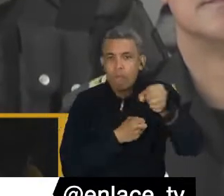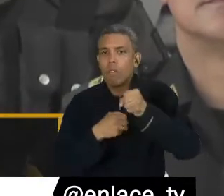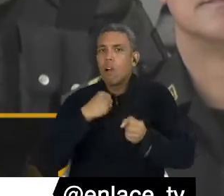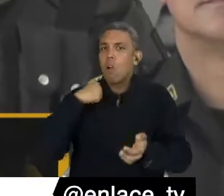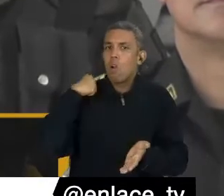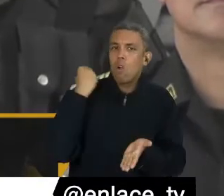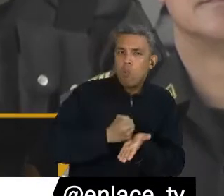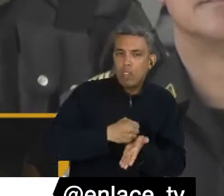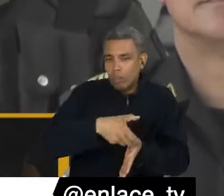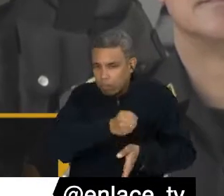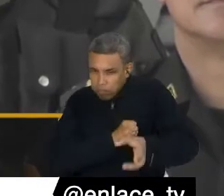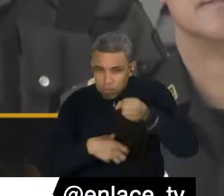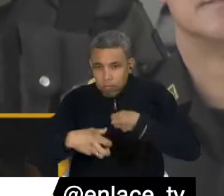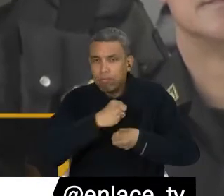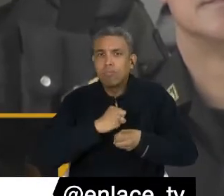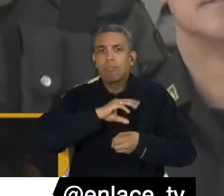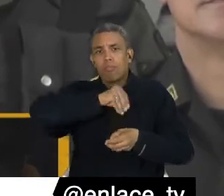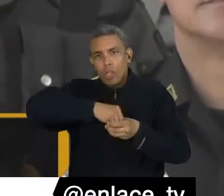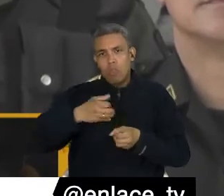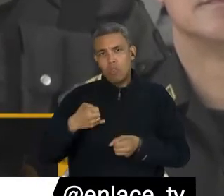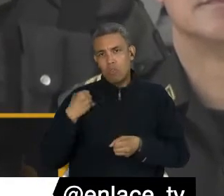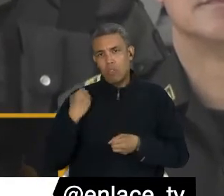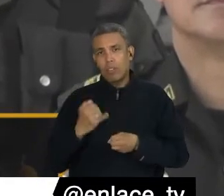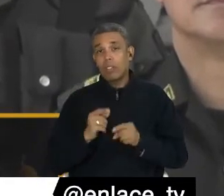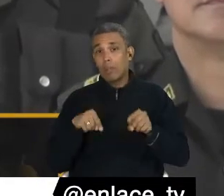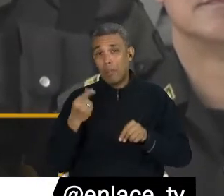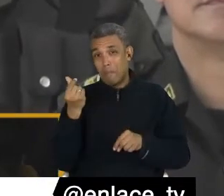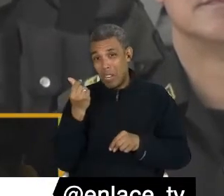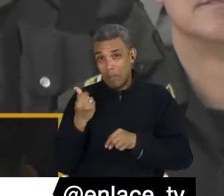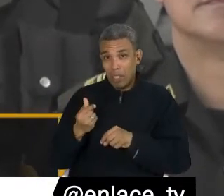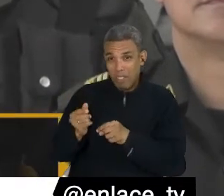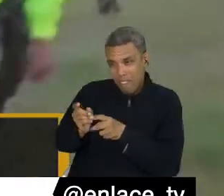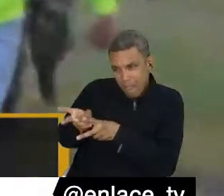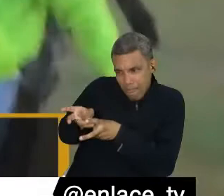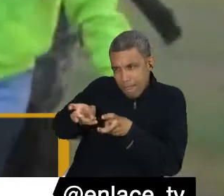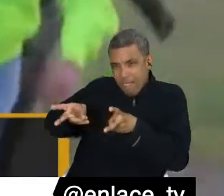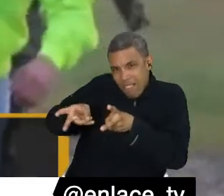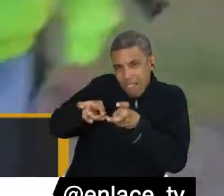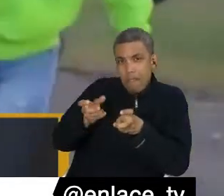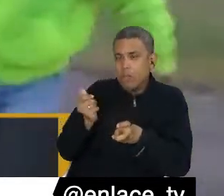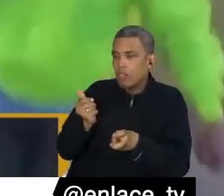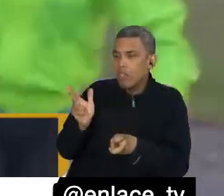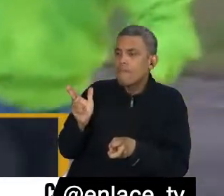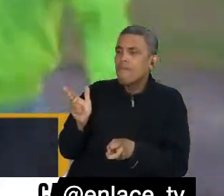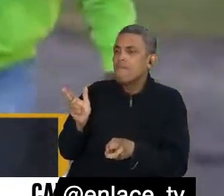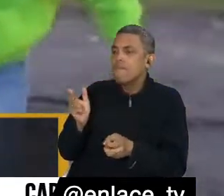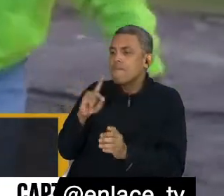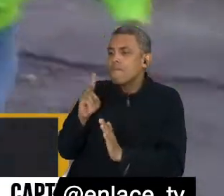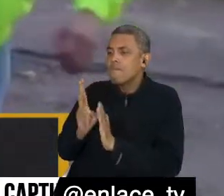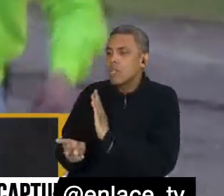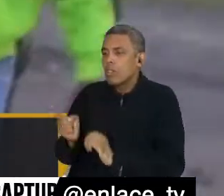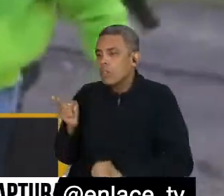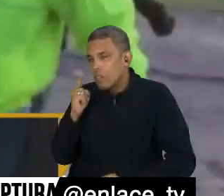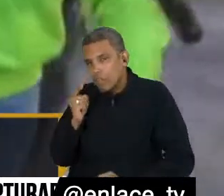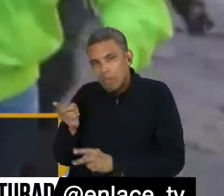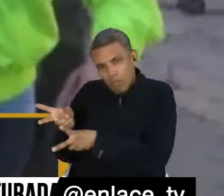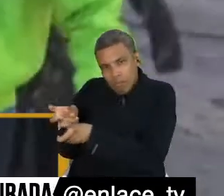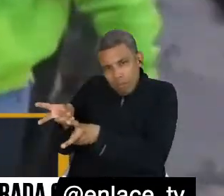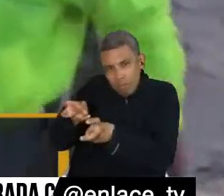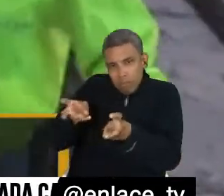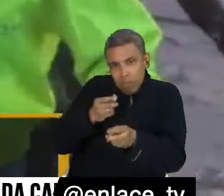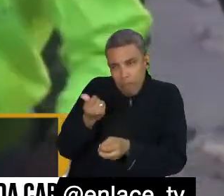la acumulación de dineros ilícitos provenientes del narcotráfico, la minería ilegal y extorsión a diferentes gremios